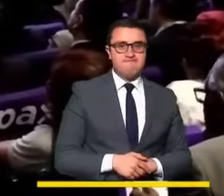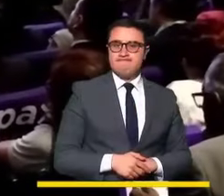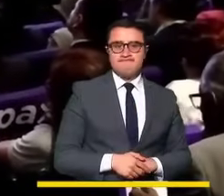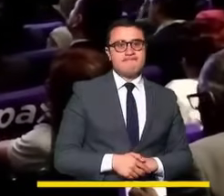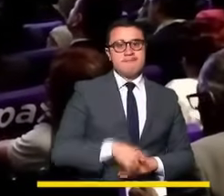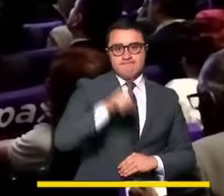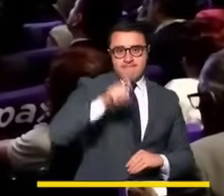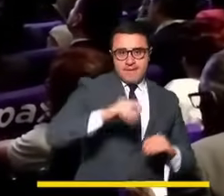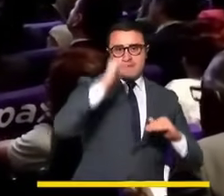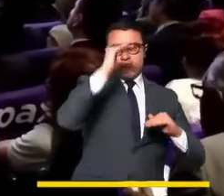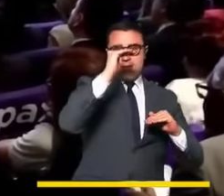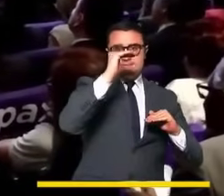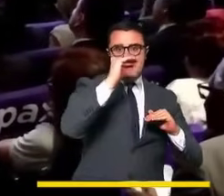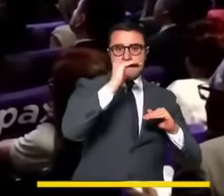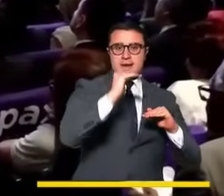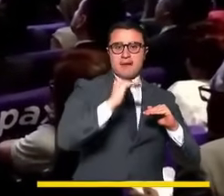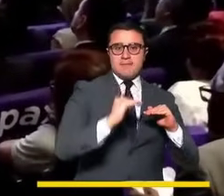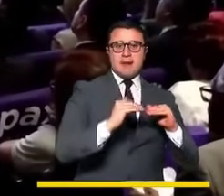de la demanda.